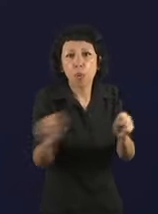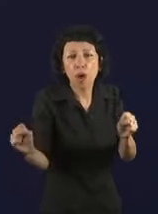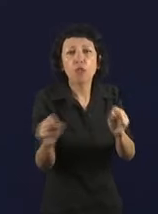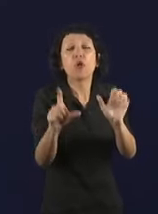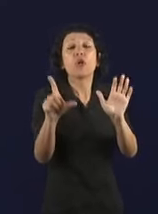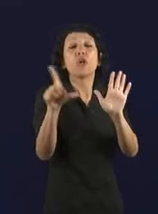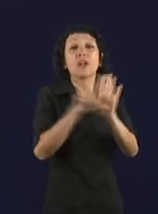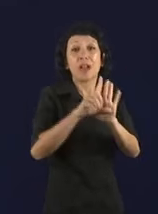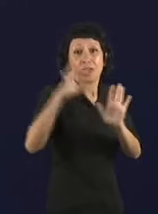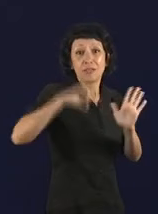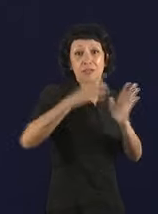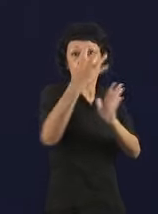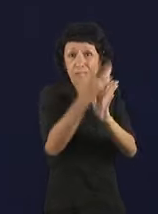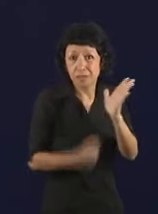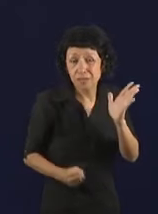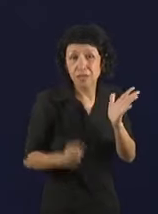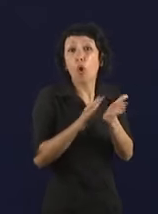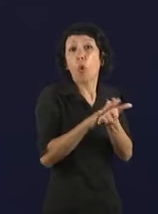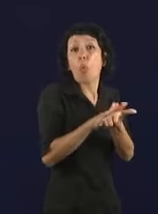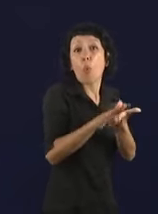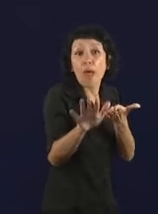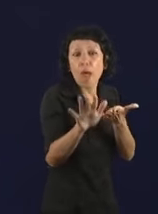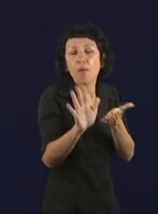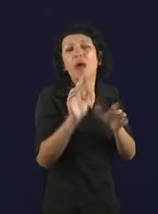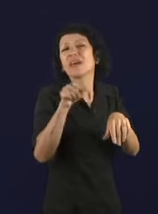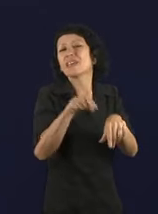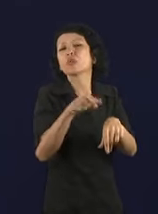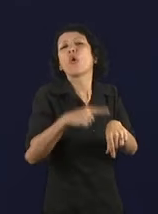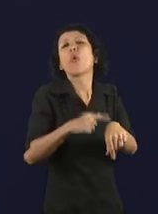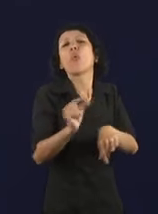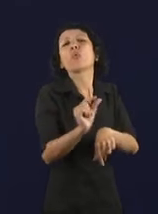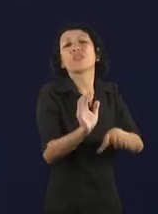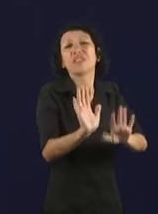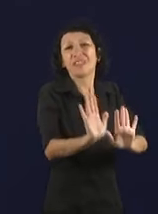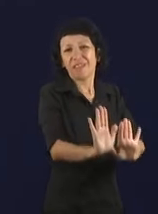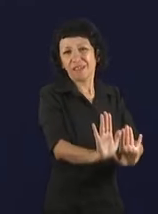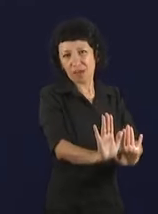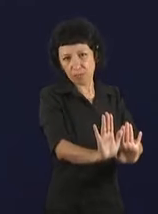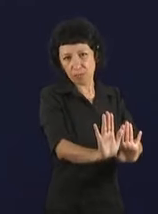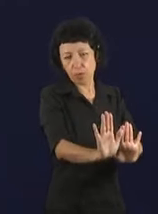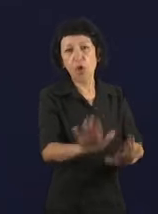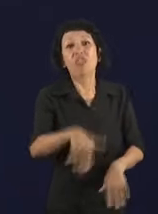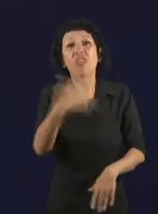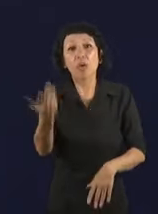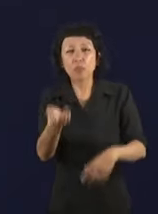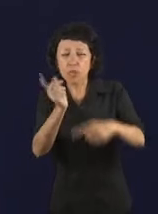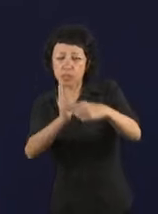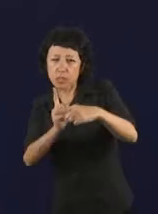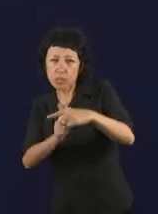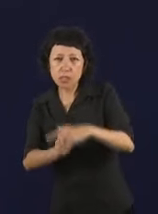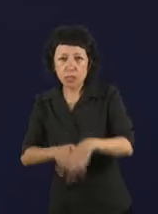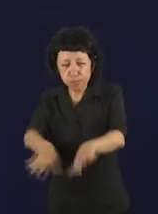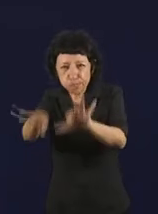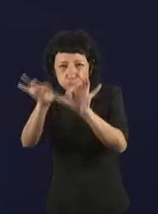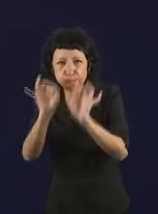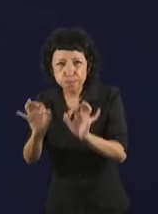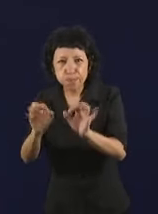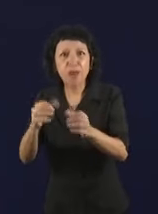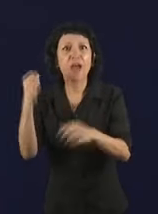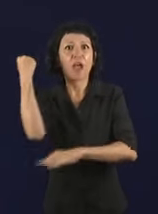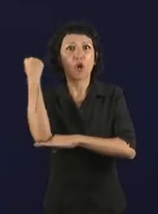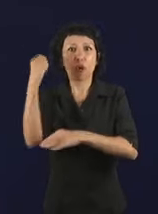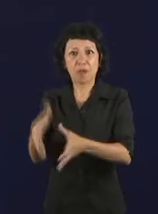ser claramente temporal cuando nosotros tengamos las cuentas en orden y la economía creciendo no solo el impuesto